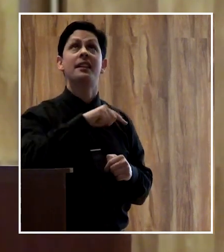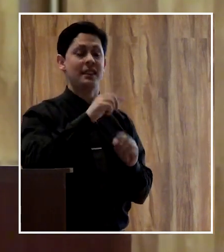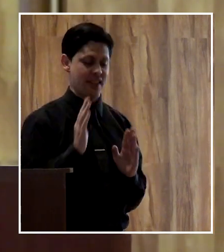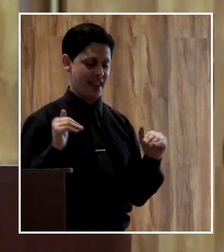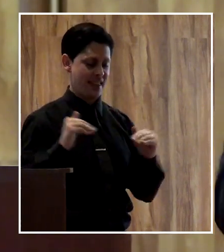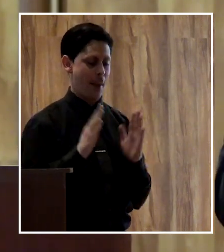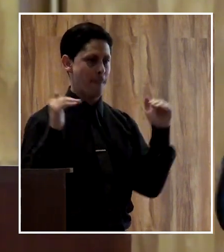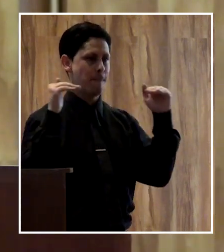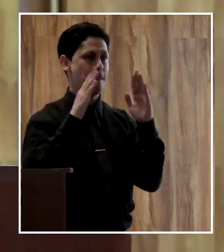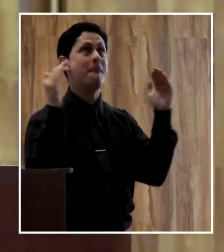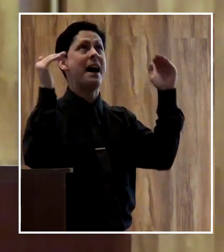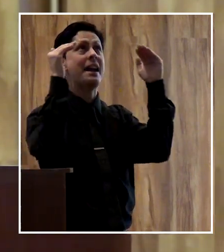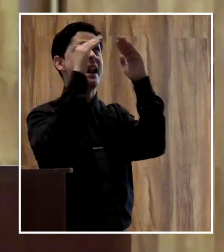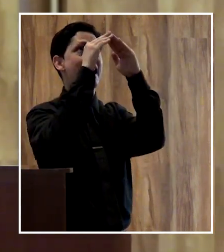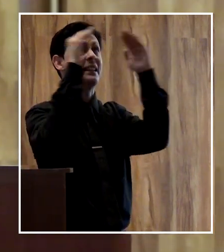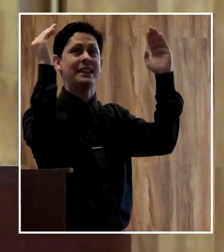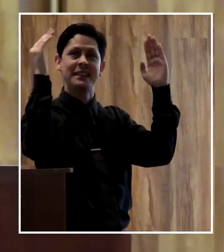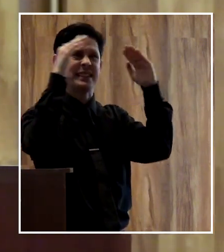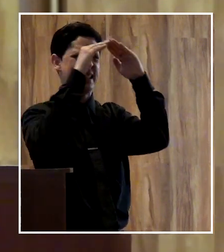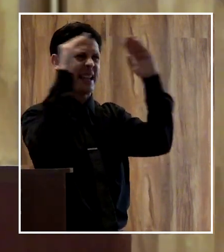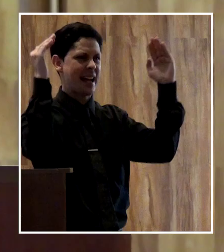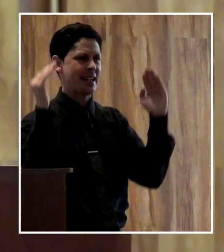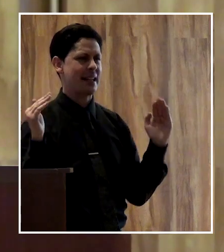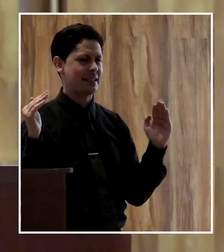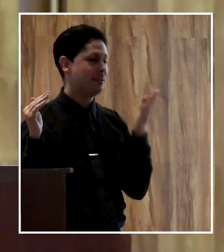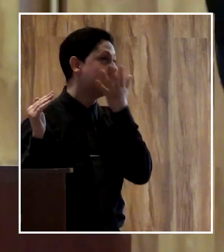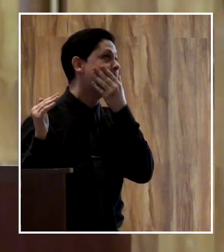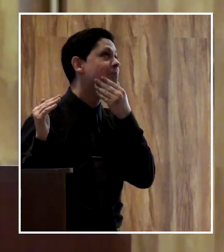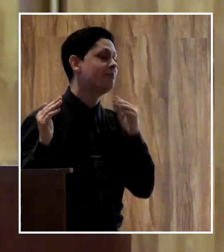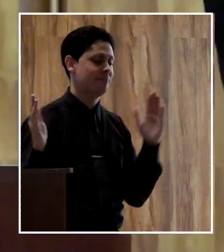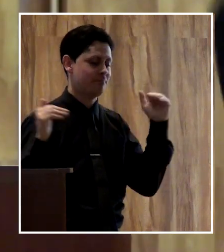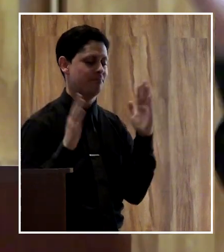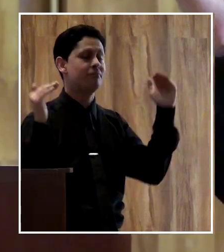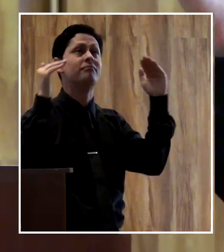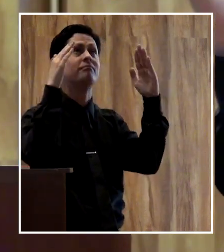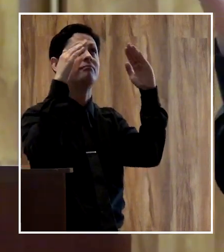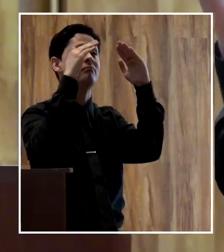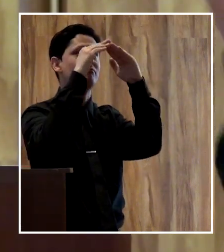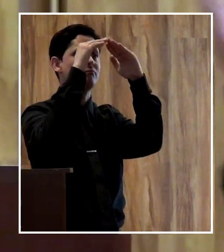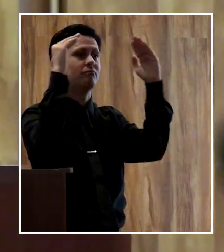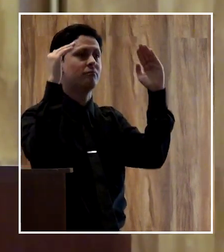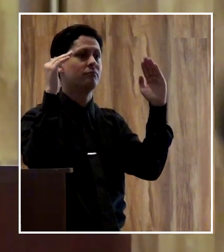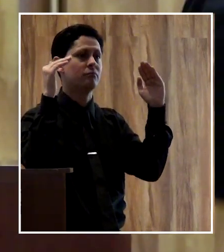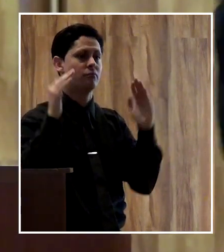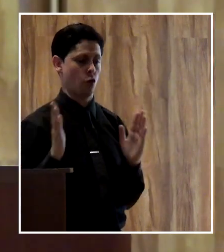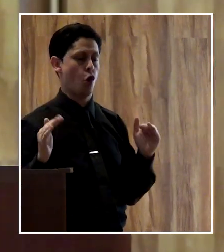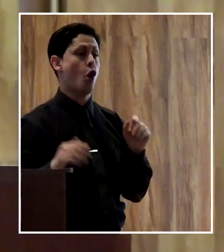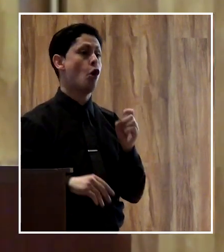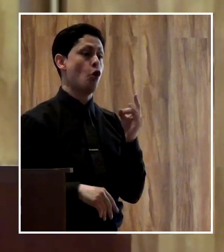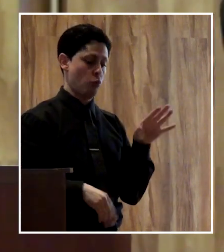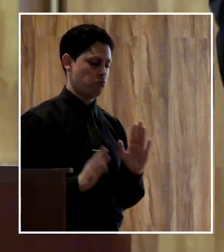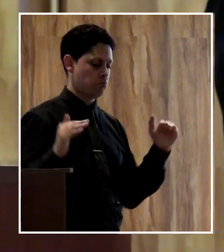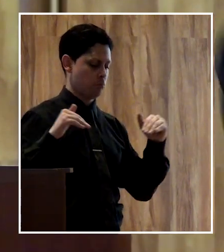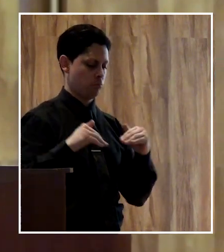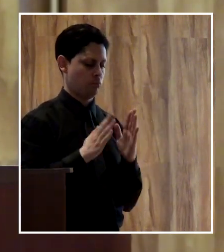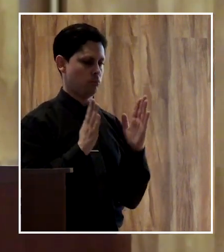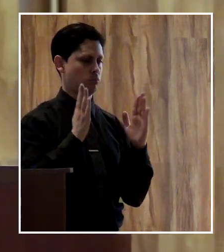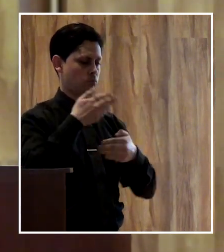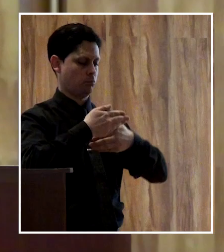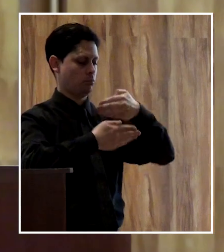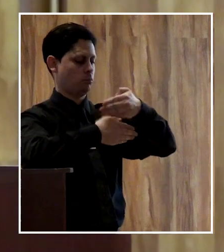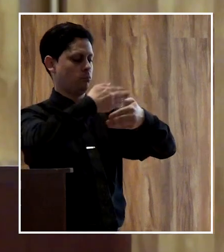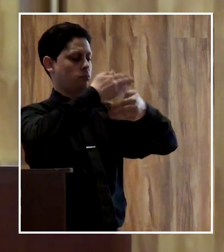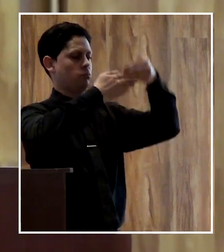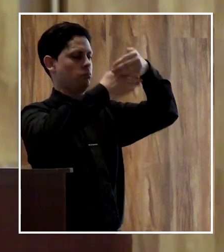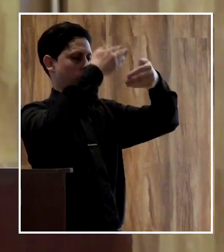de este palacio, llamémoslo así, de esta casa, no solo por su dimensión